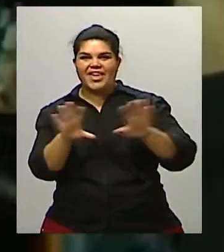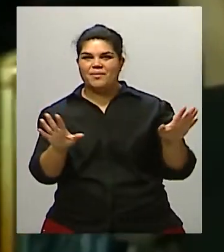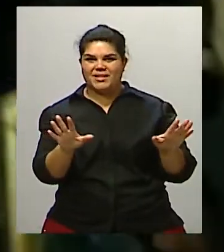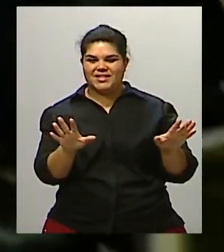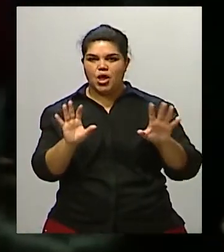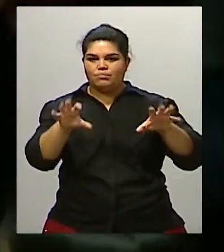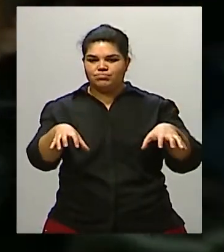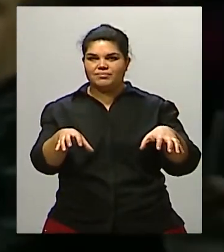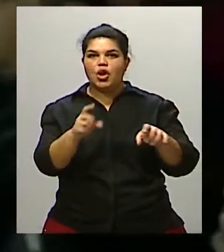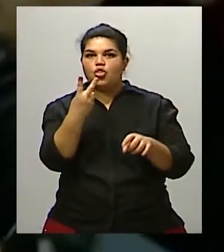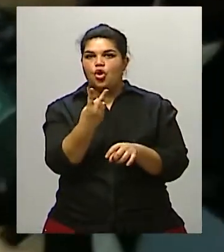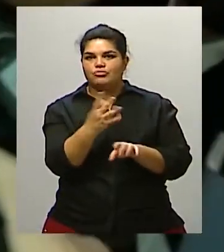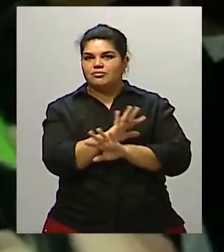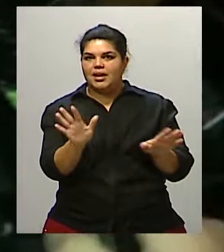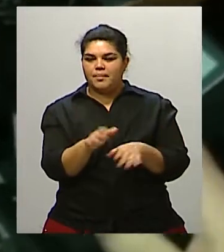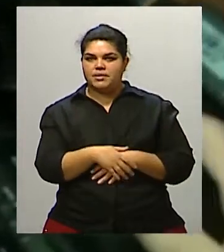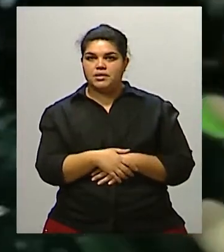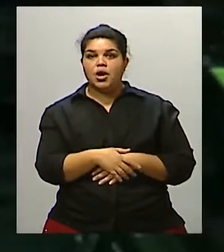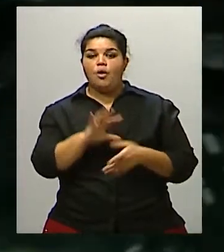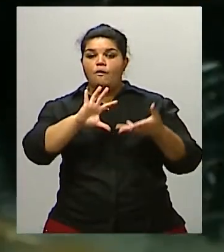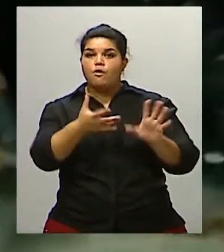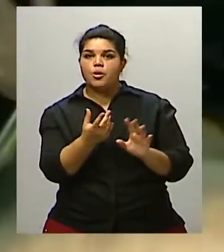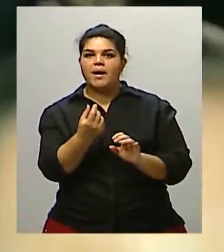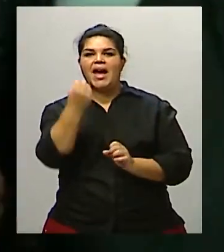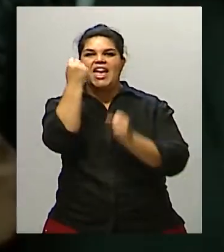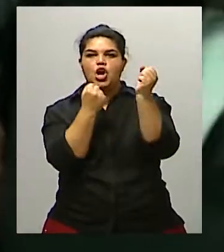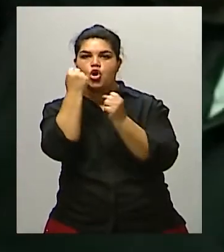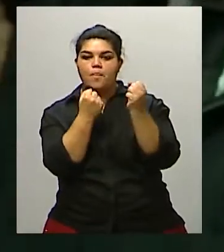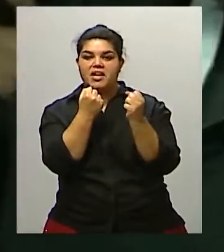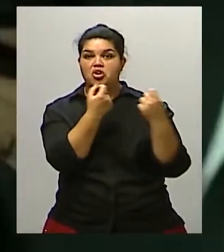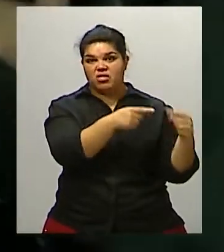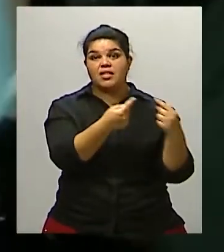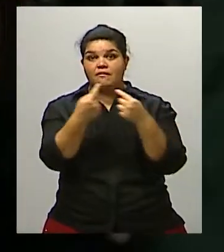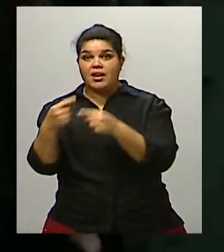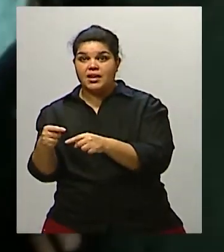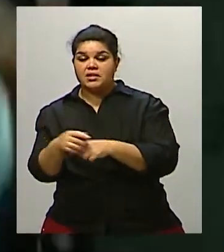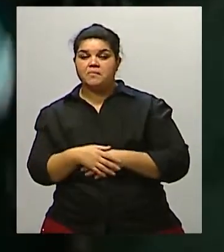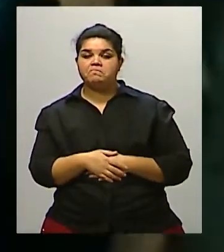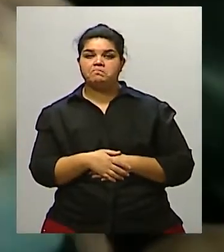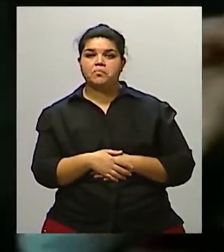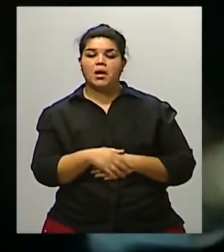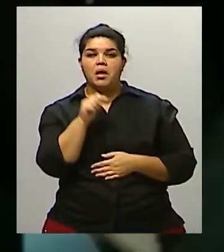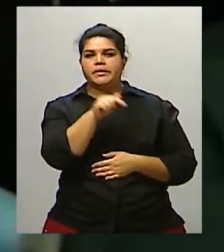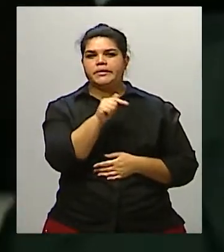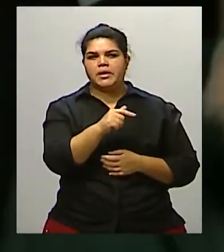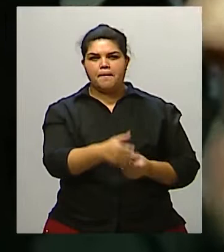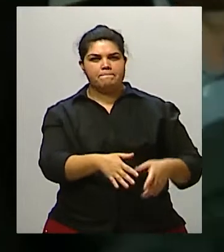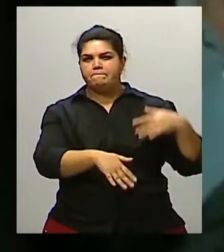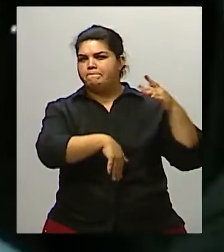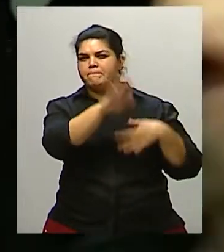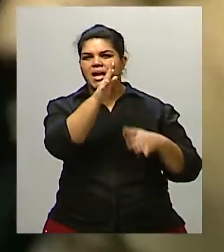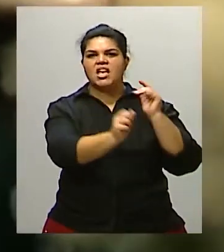con modelos económicos ligeramente distintos, uno con más acento en una